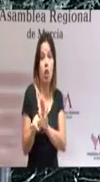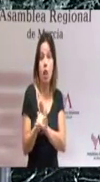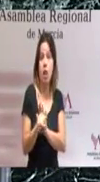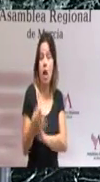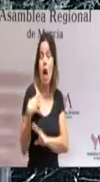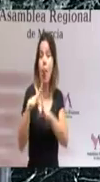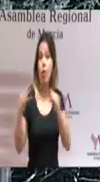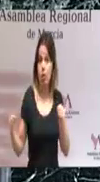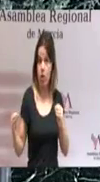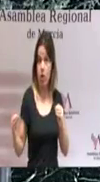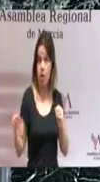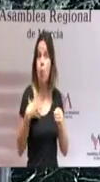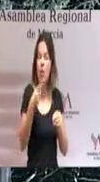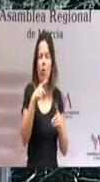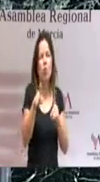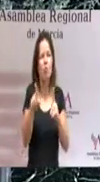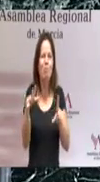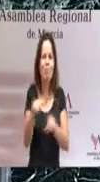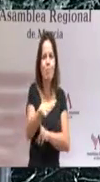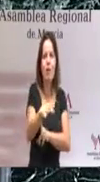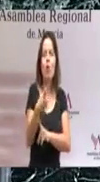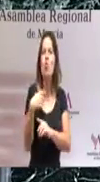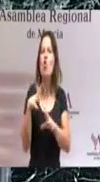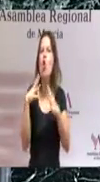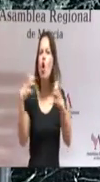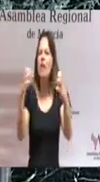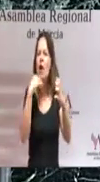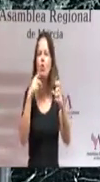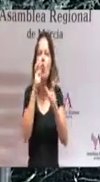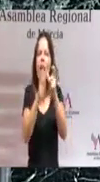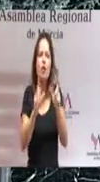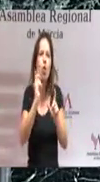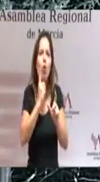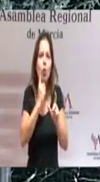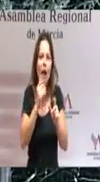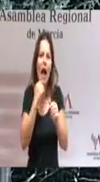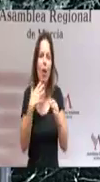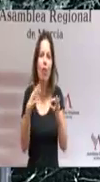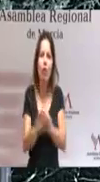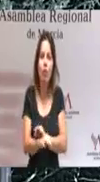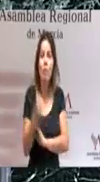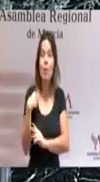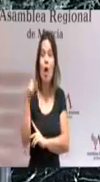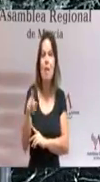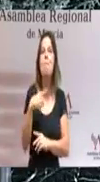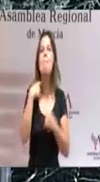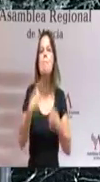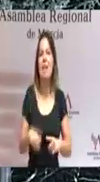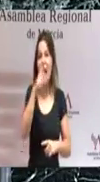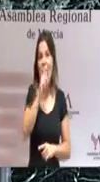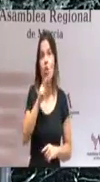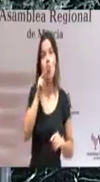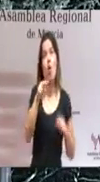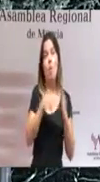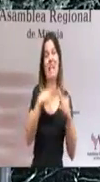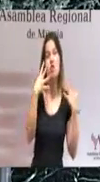en Andalucía, a lo mejor eso le ha distorsionado algún congreso donde ha escuchado datos. Allí es donde se han perdido desde 2009